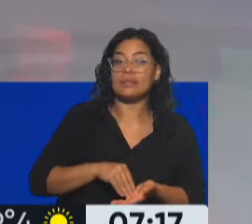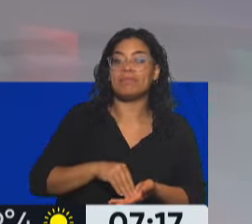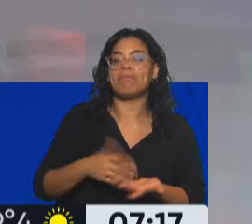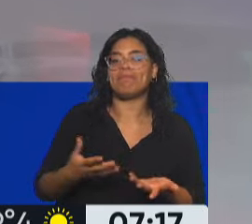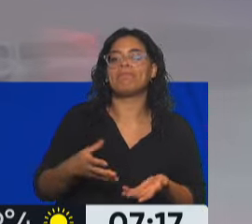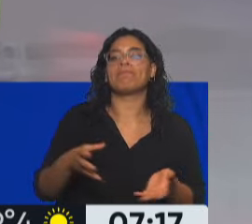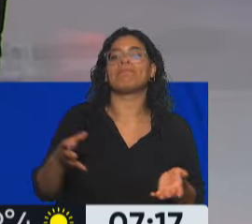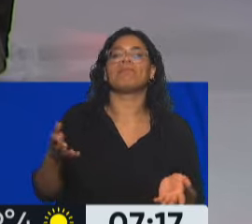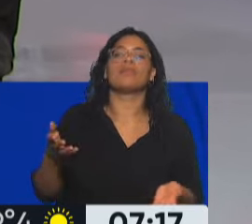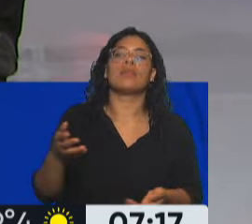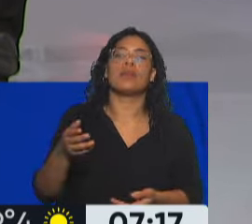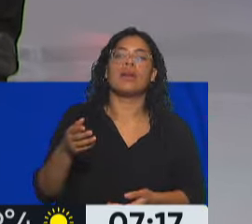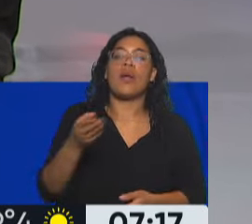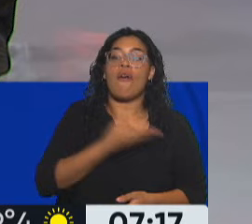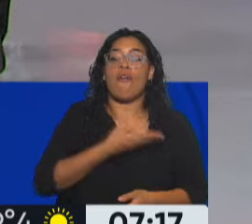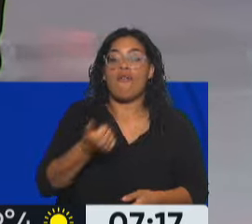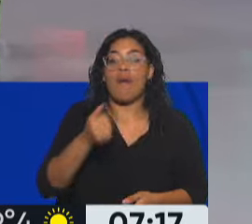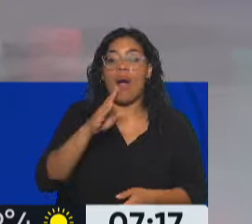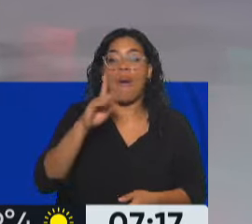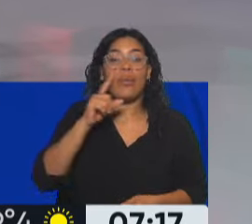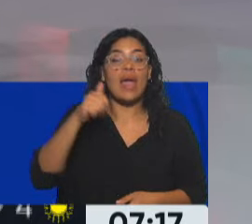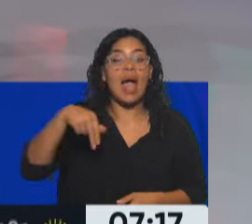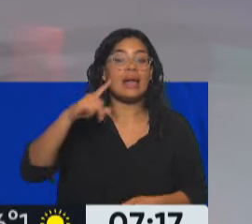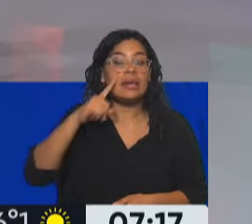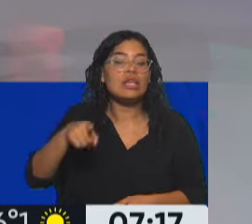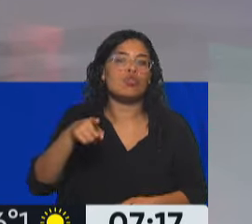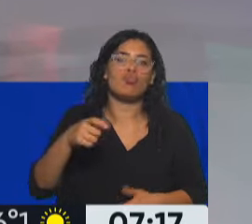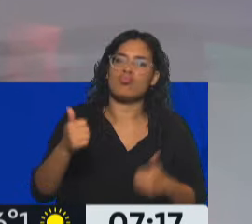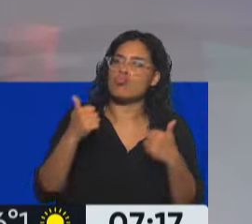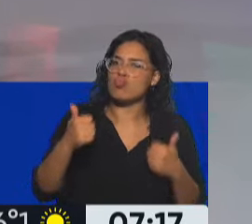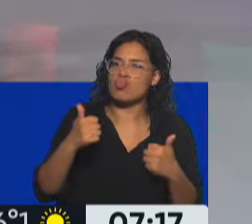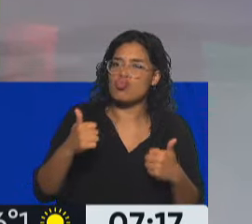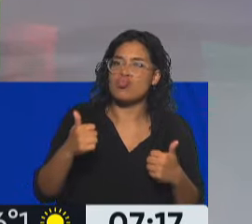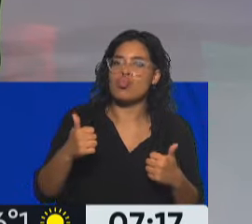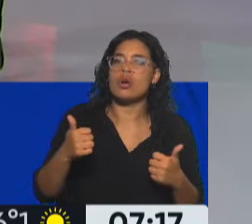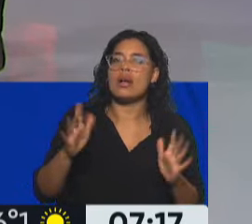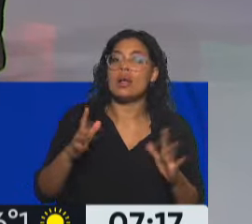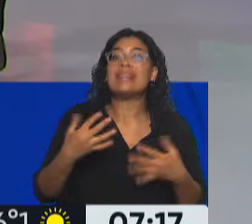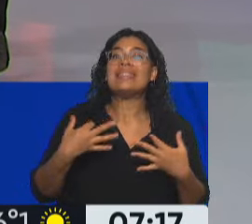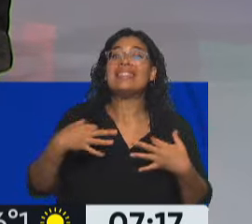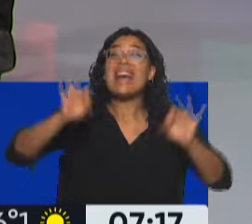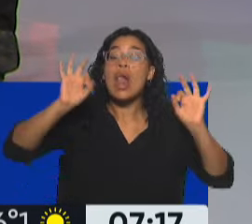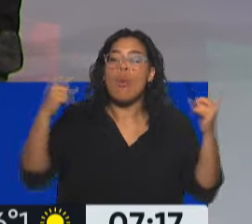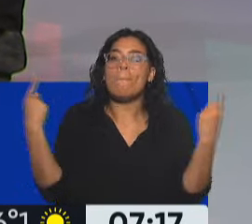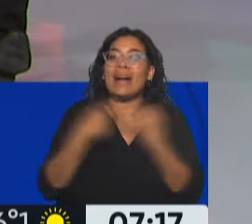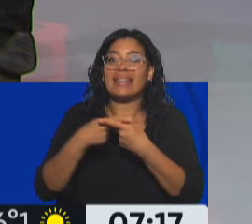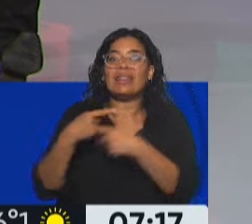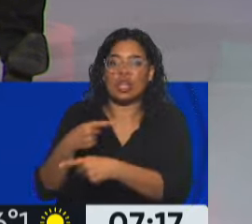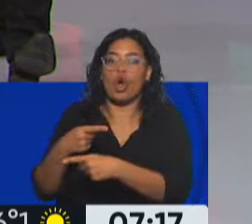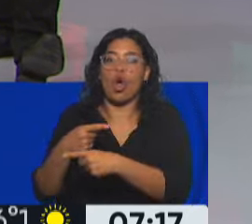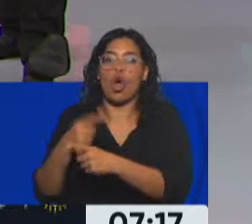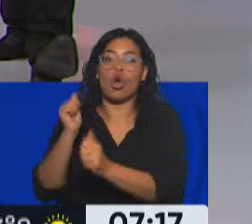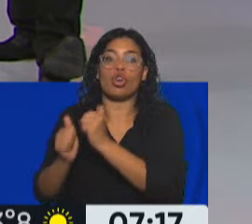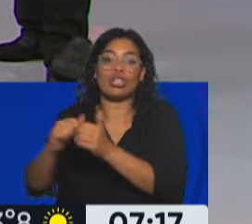esa particularidad de haber ganado todos los partidos local, salvo uno con Rosario Central. Es el mejor local del fútbol argentino,